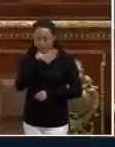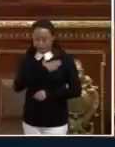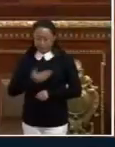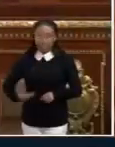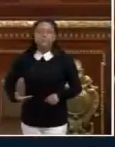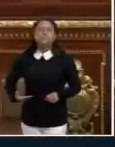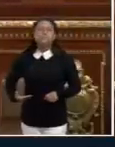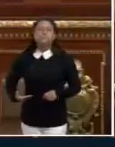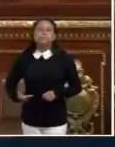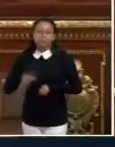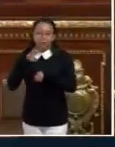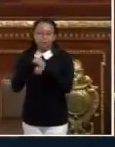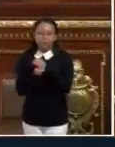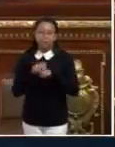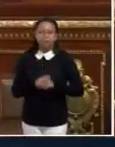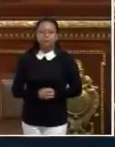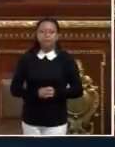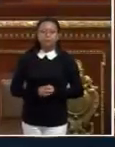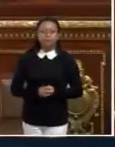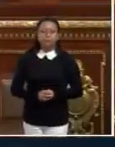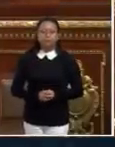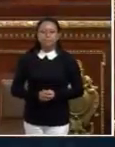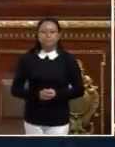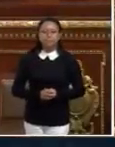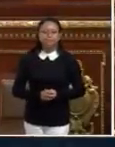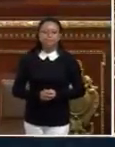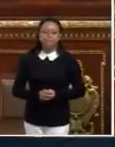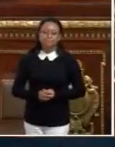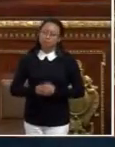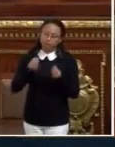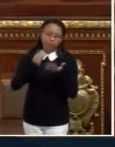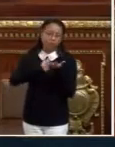Yo aprecio mucho cada vez que nos dan la oportunidad